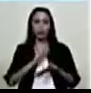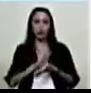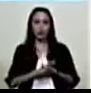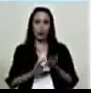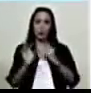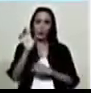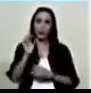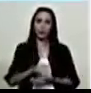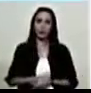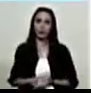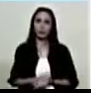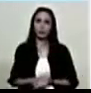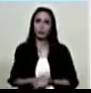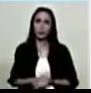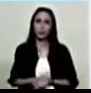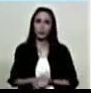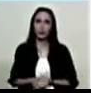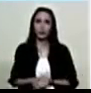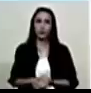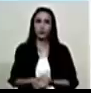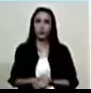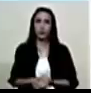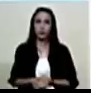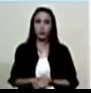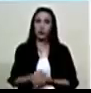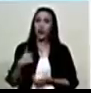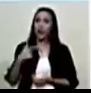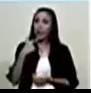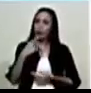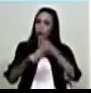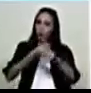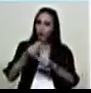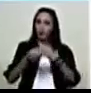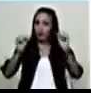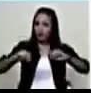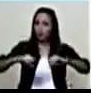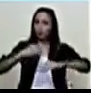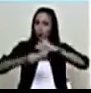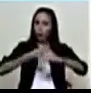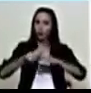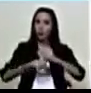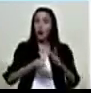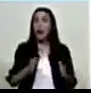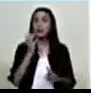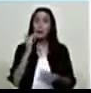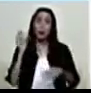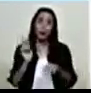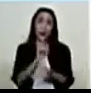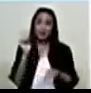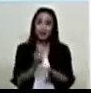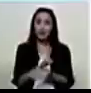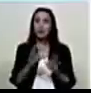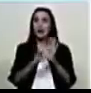prosperidad. Te prometí y te cumplí. Te dije en medio de la violencia, vamos